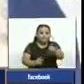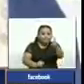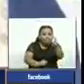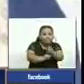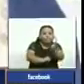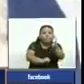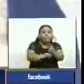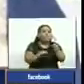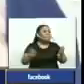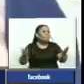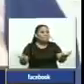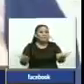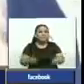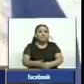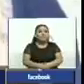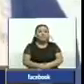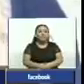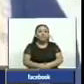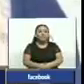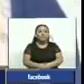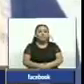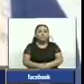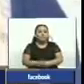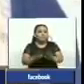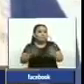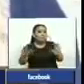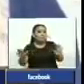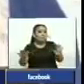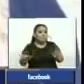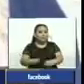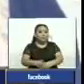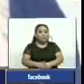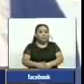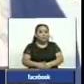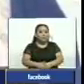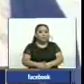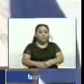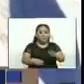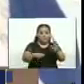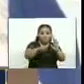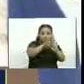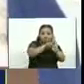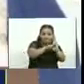medidas coercitivas,